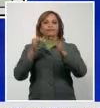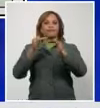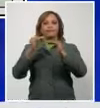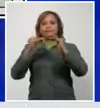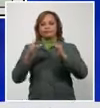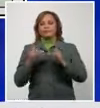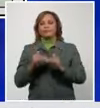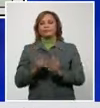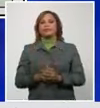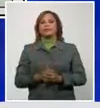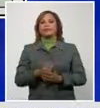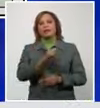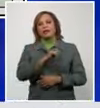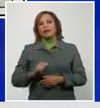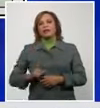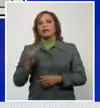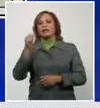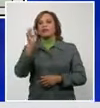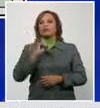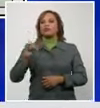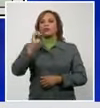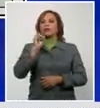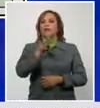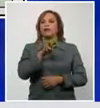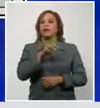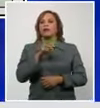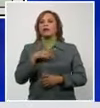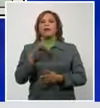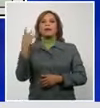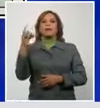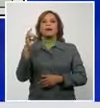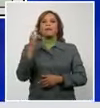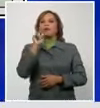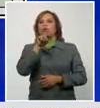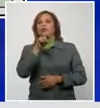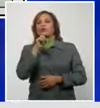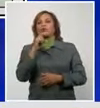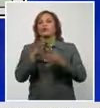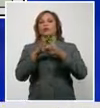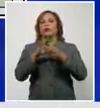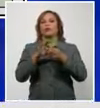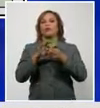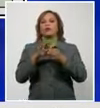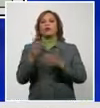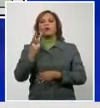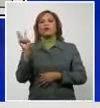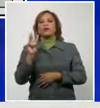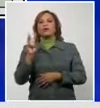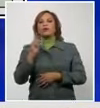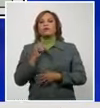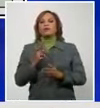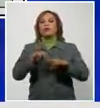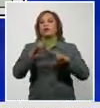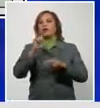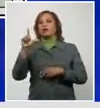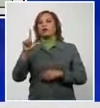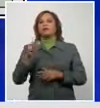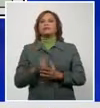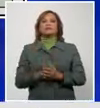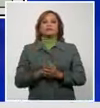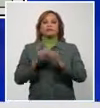Alquízar, 10 de Octubre, Marianao, Palma Soriano, Cotorro, Guanabacoa, Guine, Holguín y Jagüey Grande son